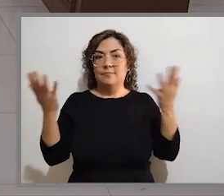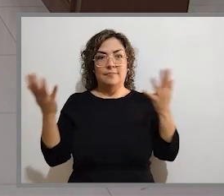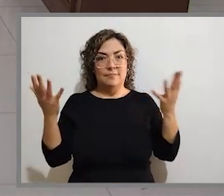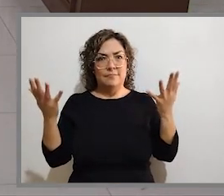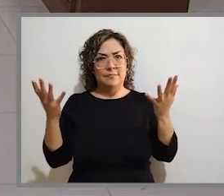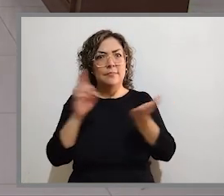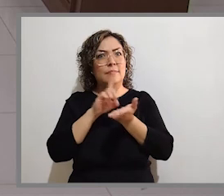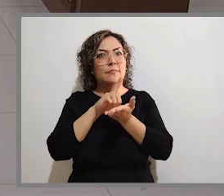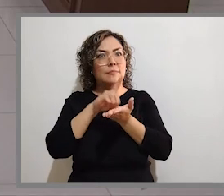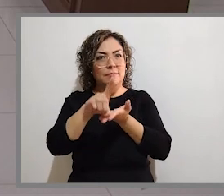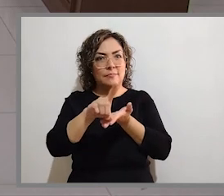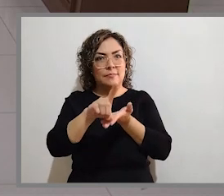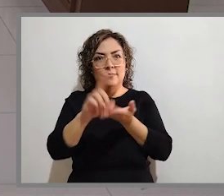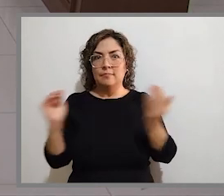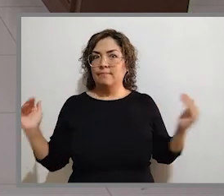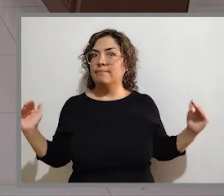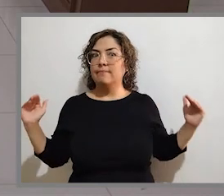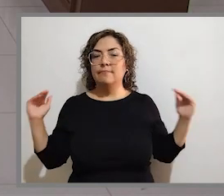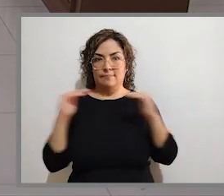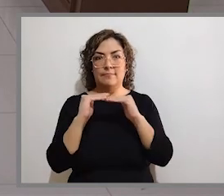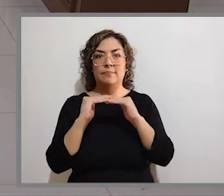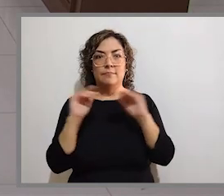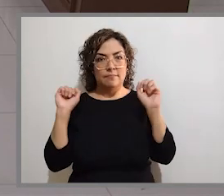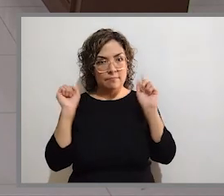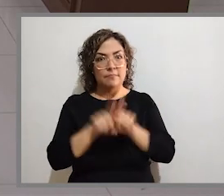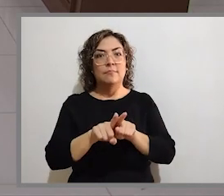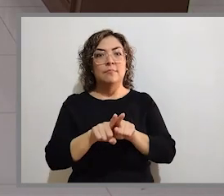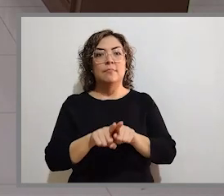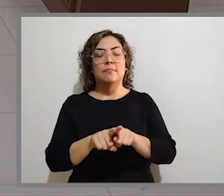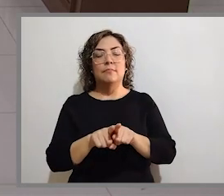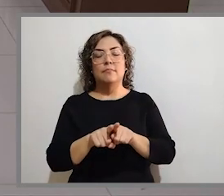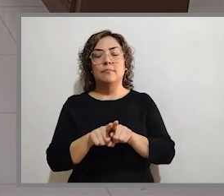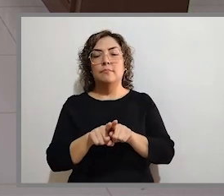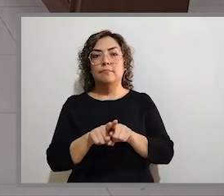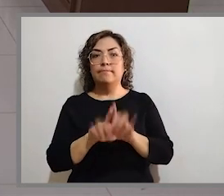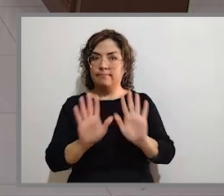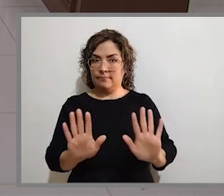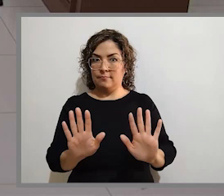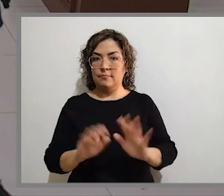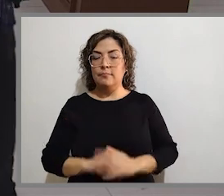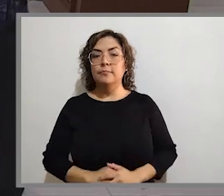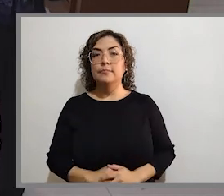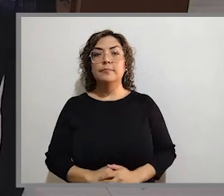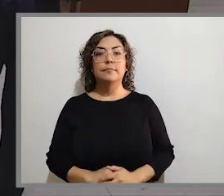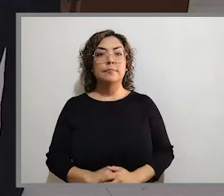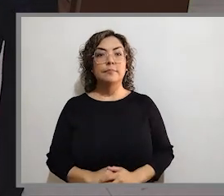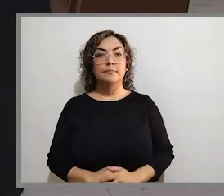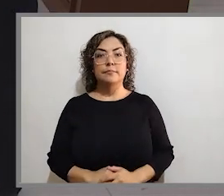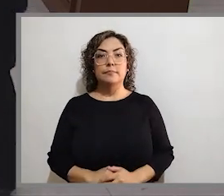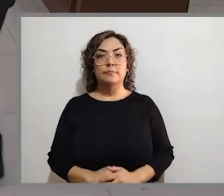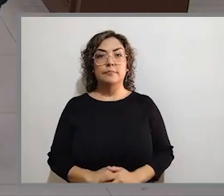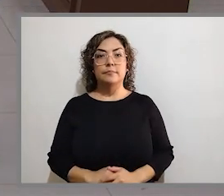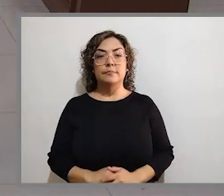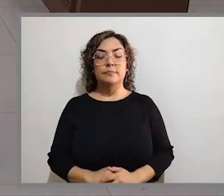derechos, a lo mejor me dirían que sí, pero en la práctica